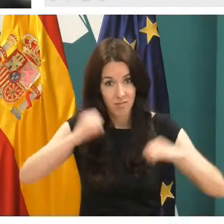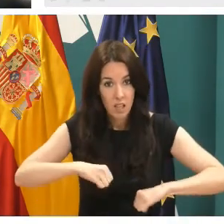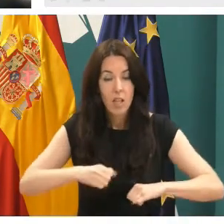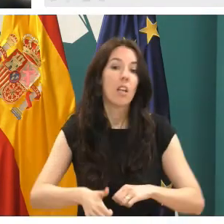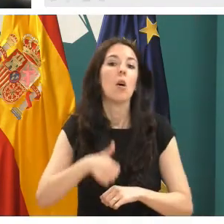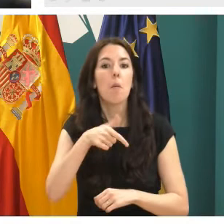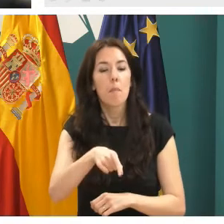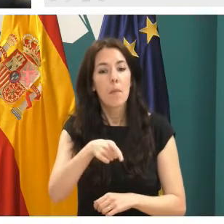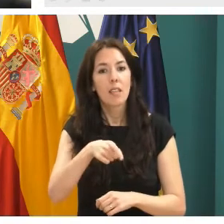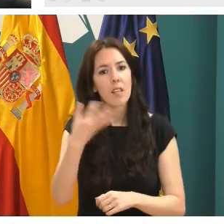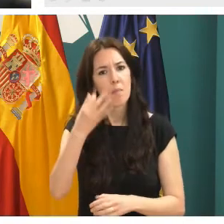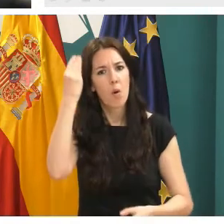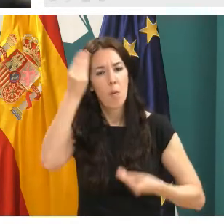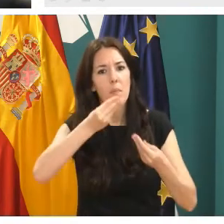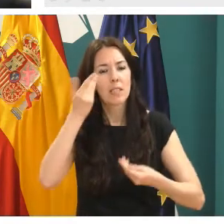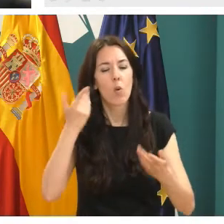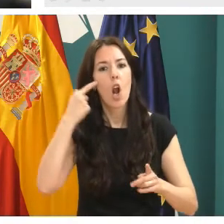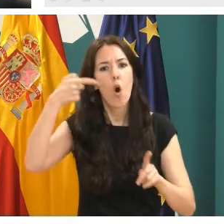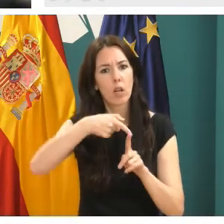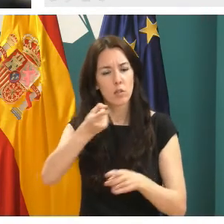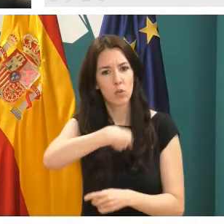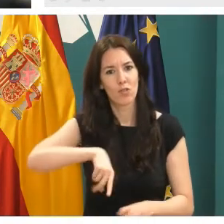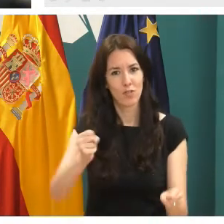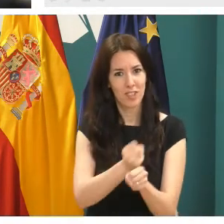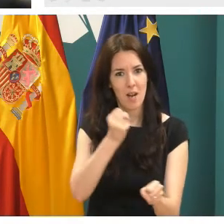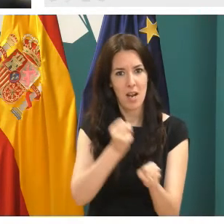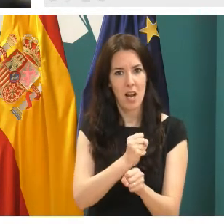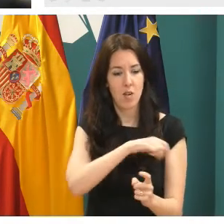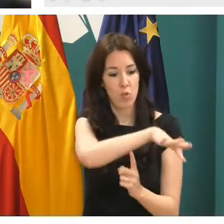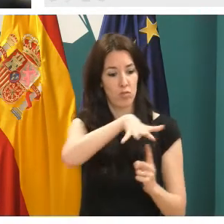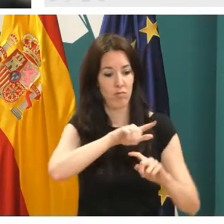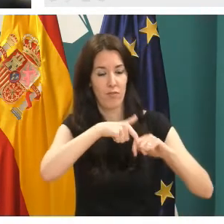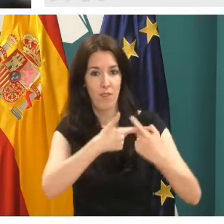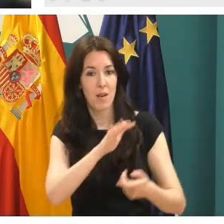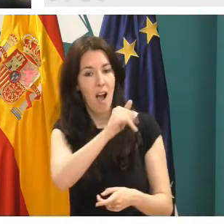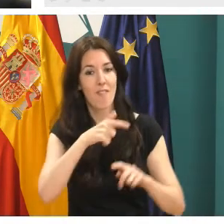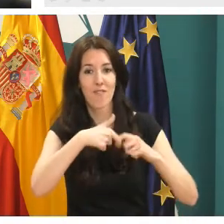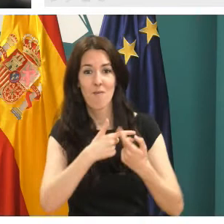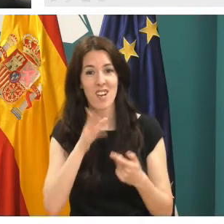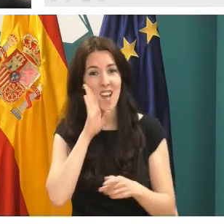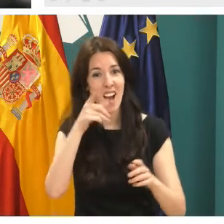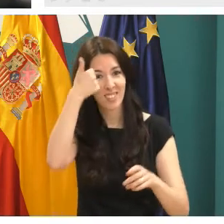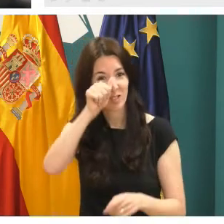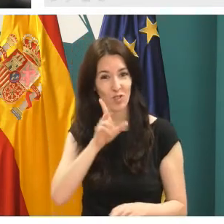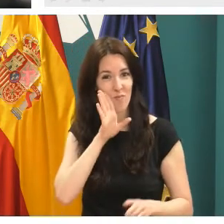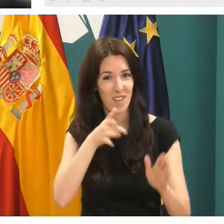ese sentido tenemos que pensar en los objetivos que trabajaremos con el medio familiar. Ahí tenemos la familia de Juan Antonio en